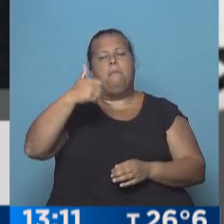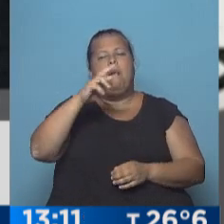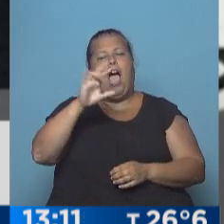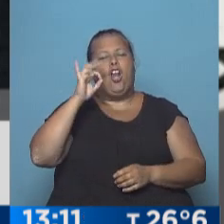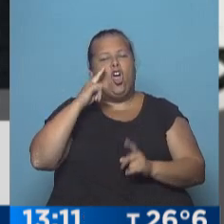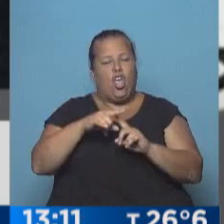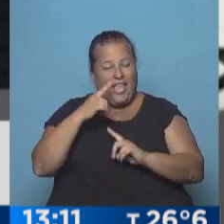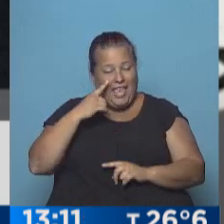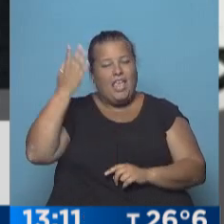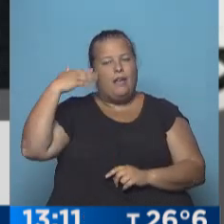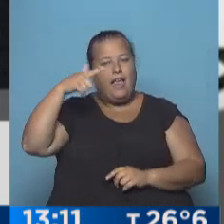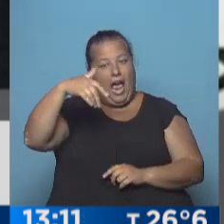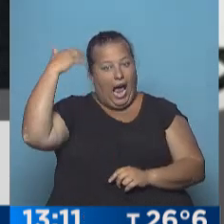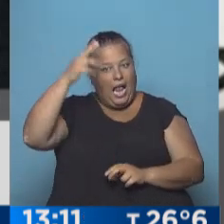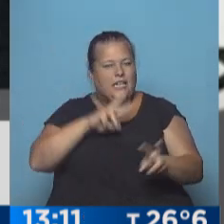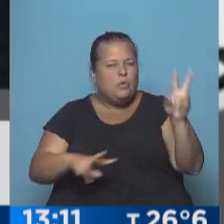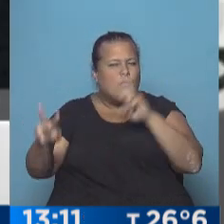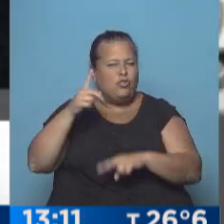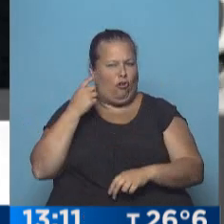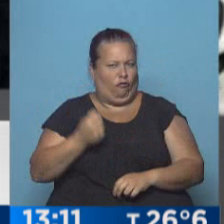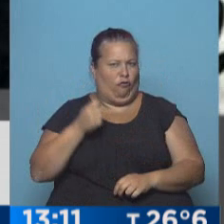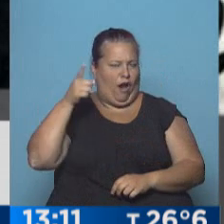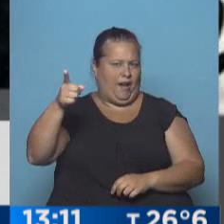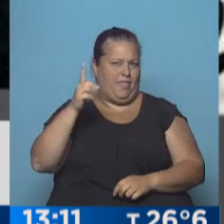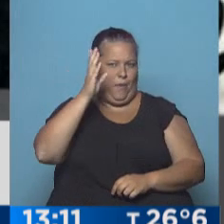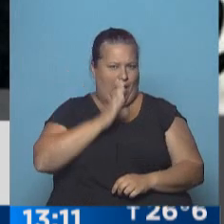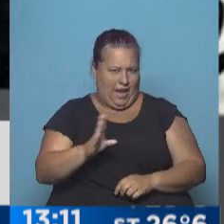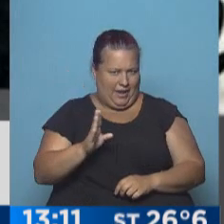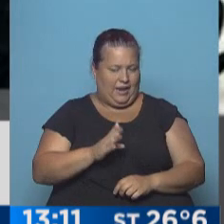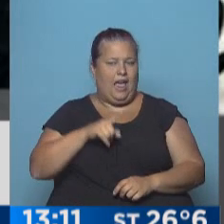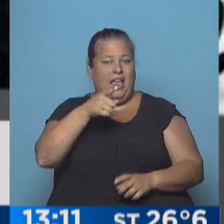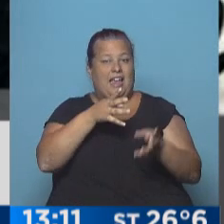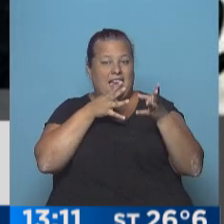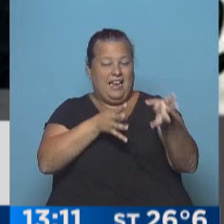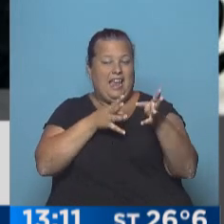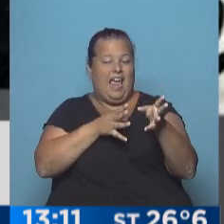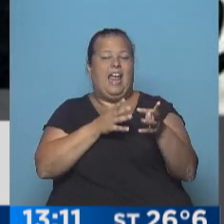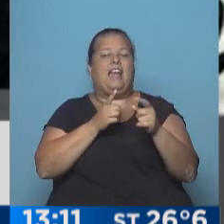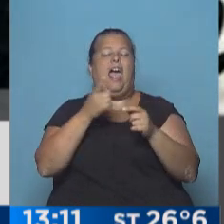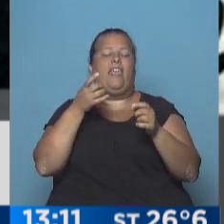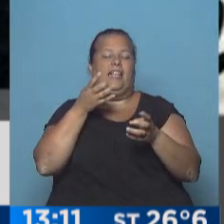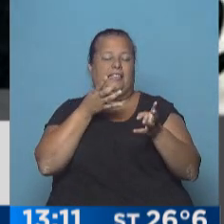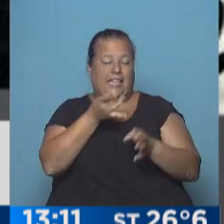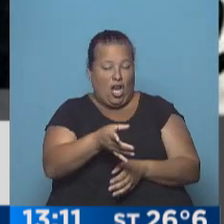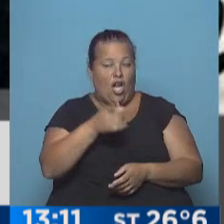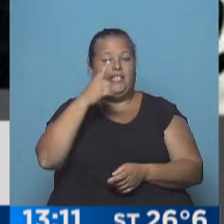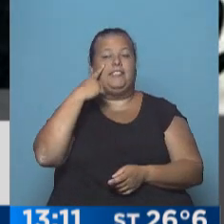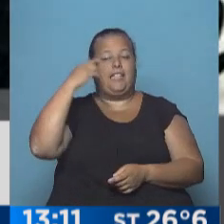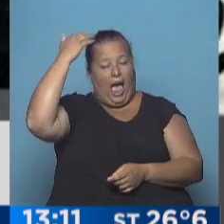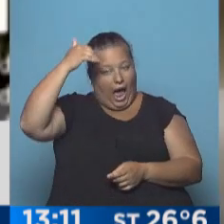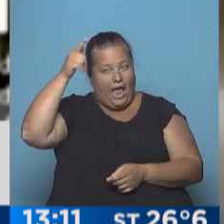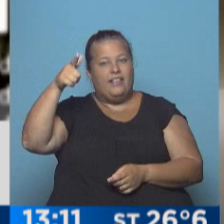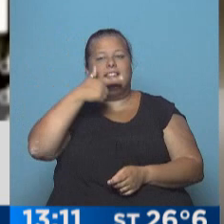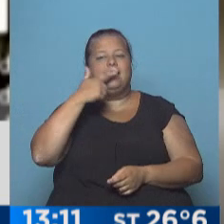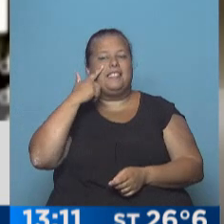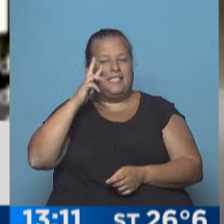desde hace tiempo el islamista más buscado en Bélgica. El yihadista combatió en las filas de la milicia terrorista Estado Islámico en